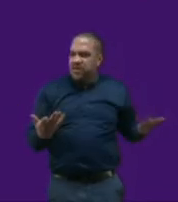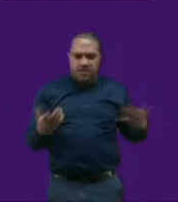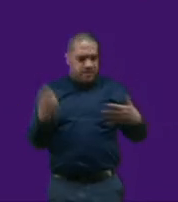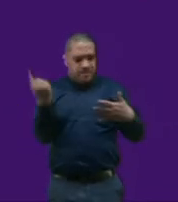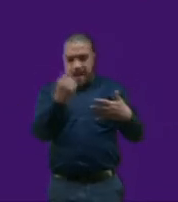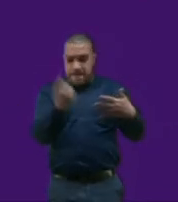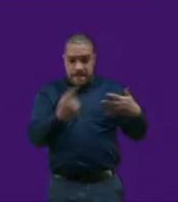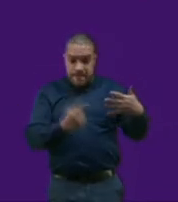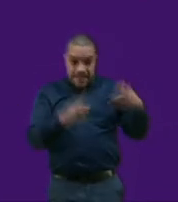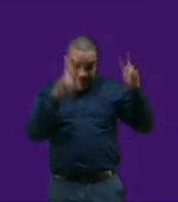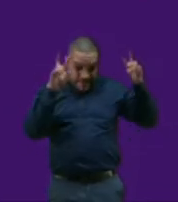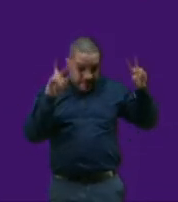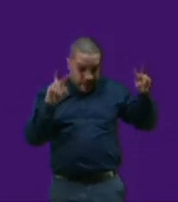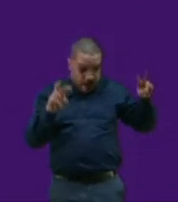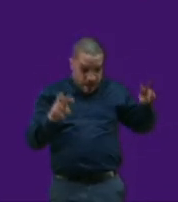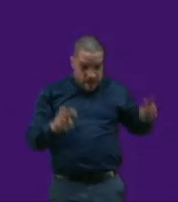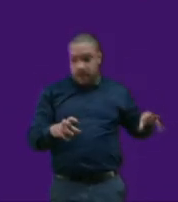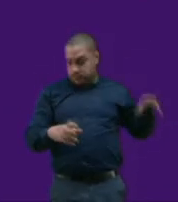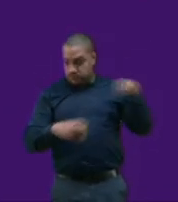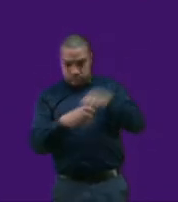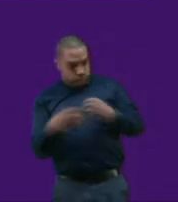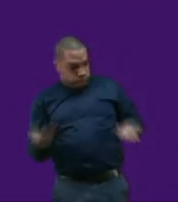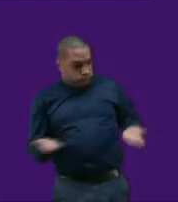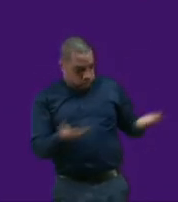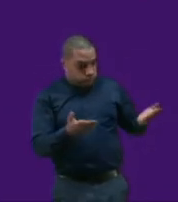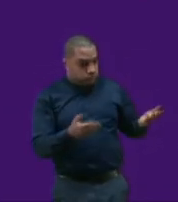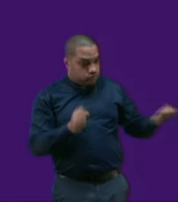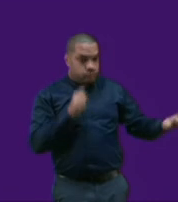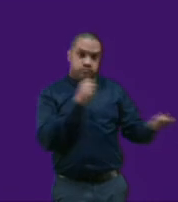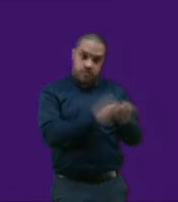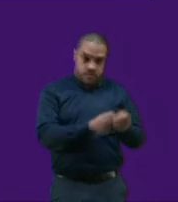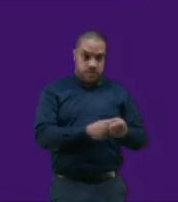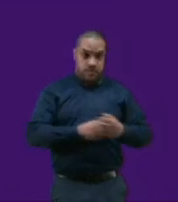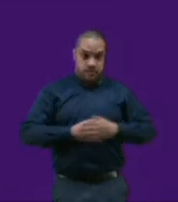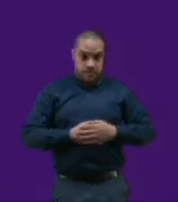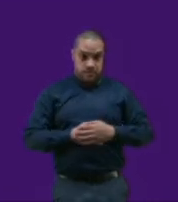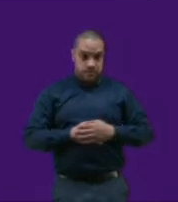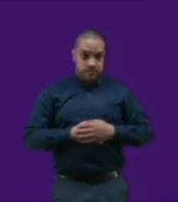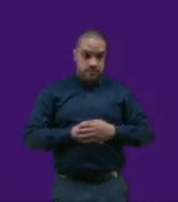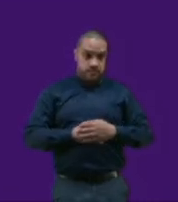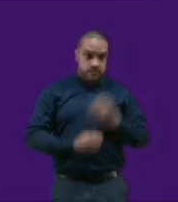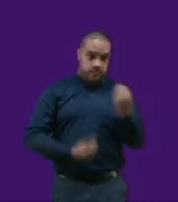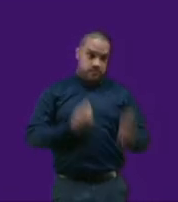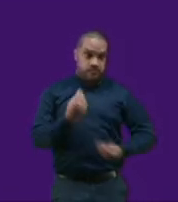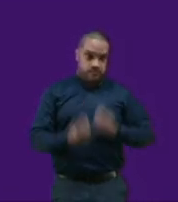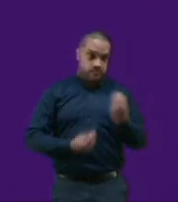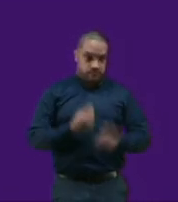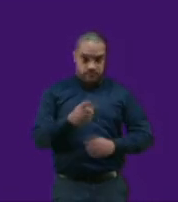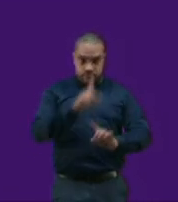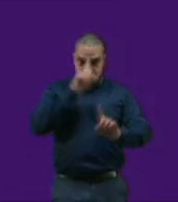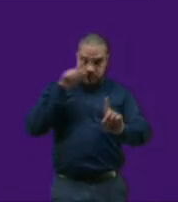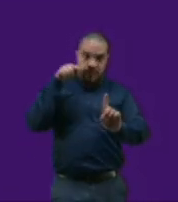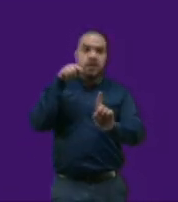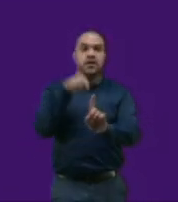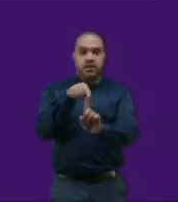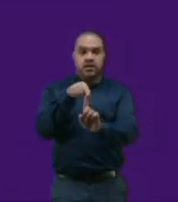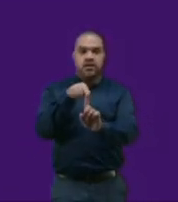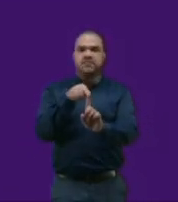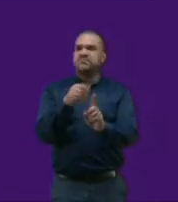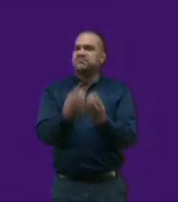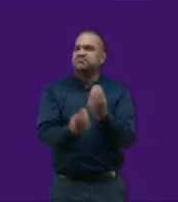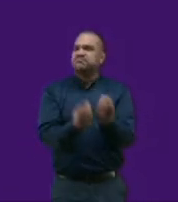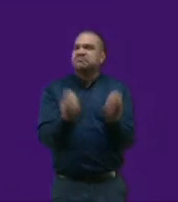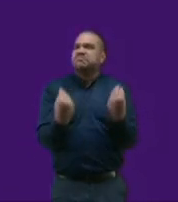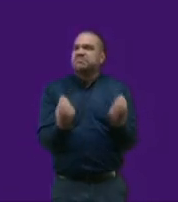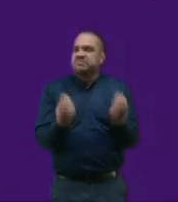va a aumentar, digamos, el ticket promedio. Al final, lo que busco con esto, aparte de, digamos, el